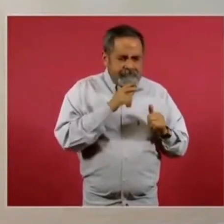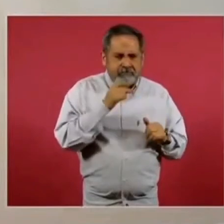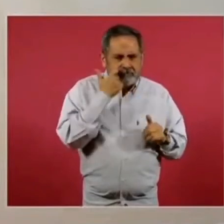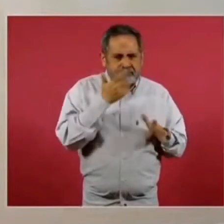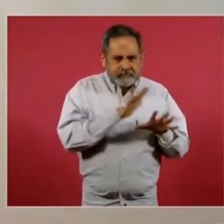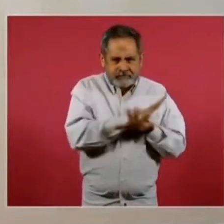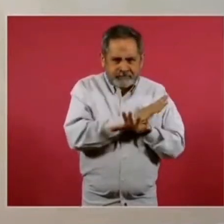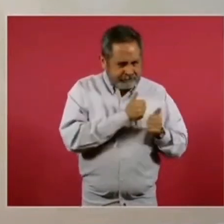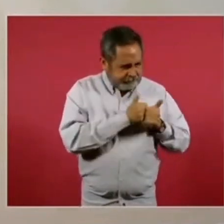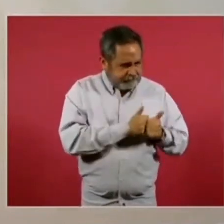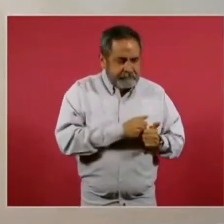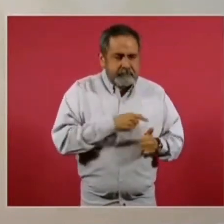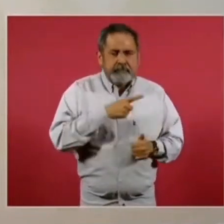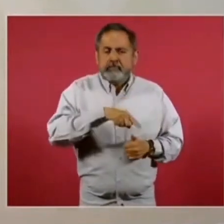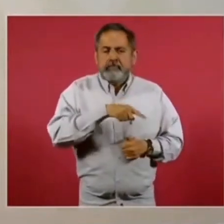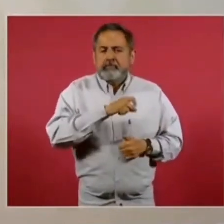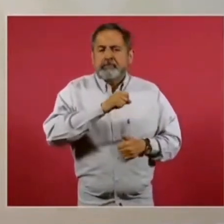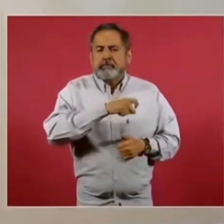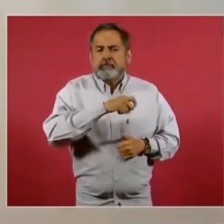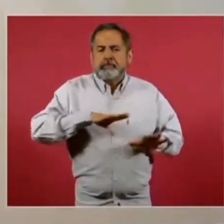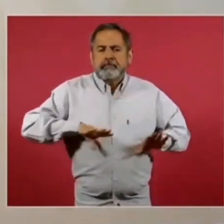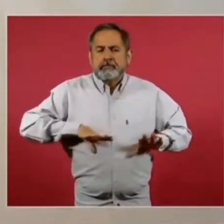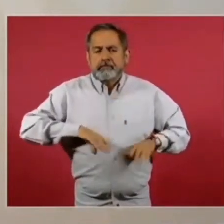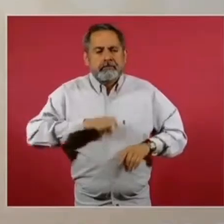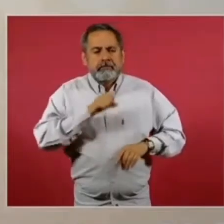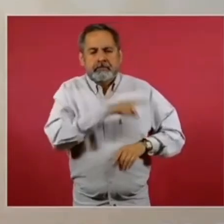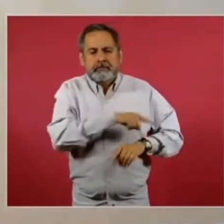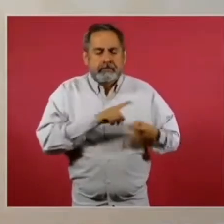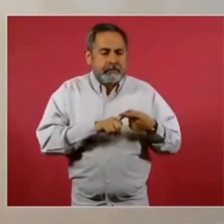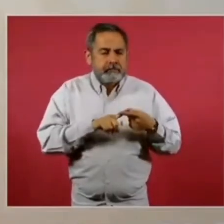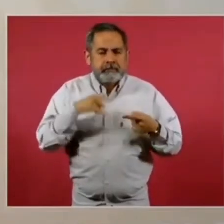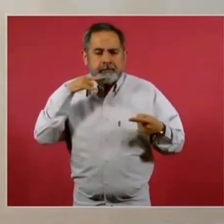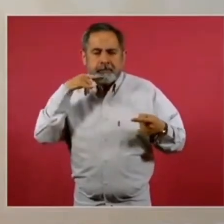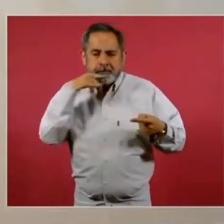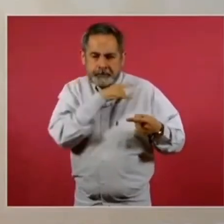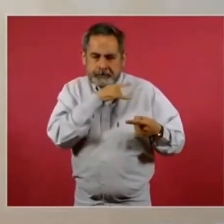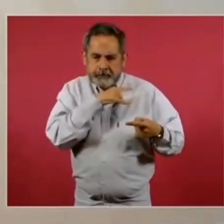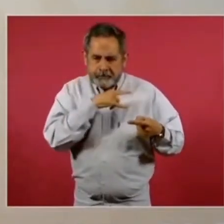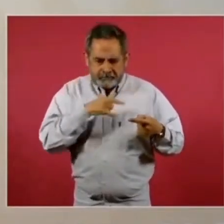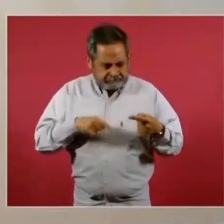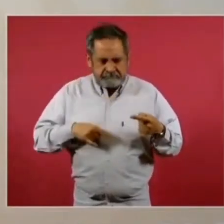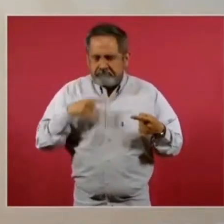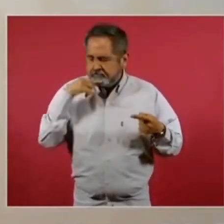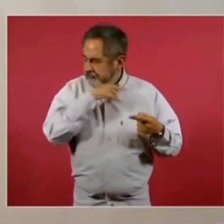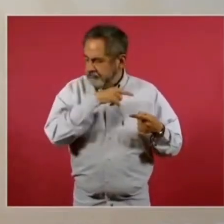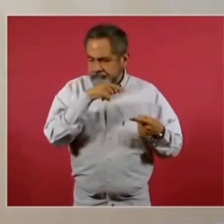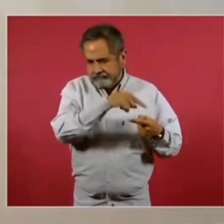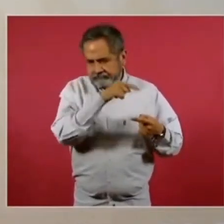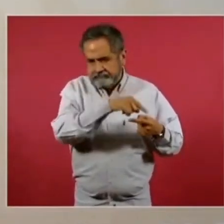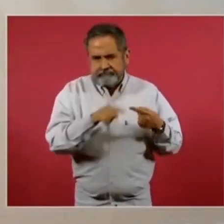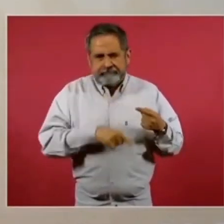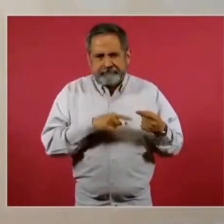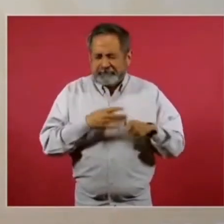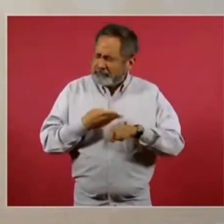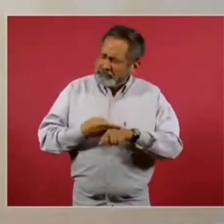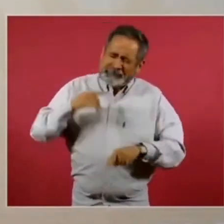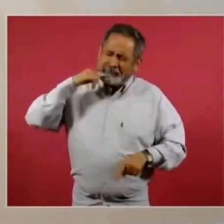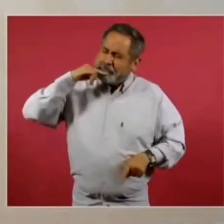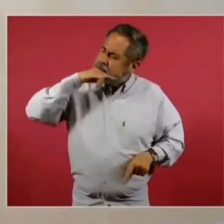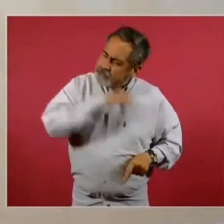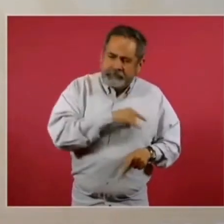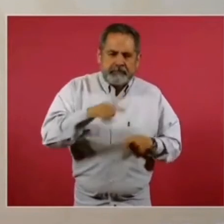general se caracterizan por ser hipócritas muy